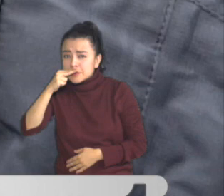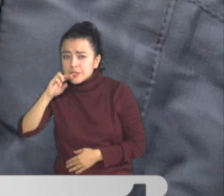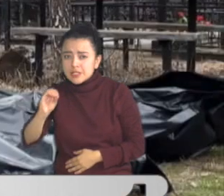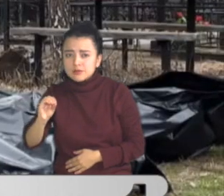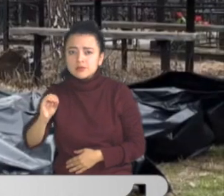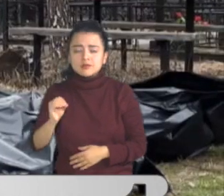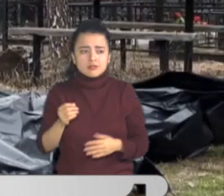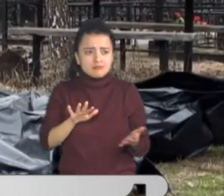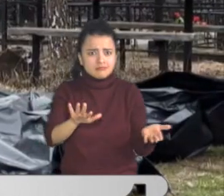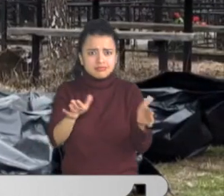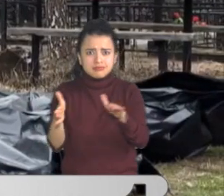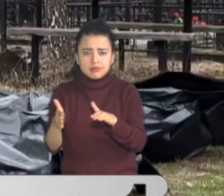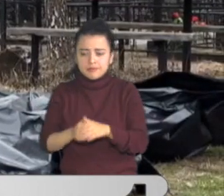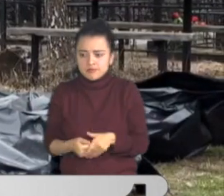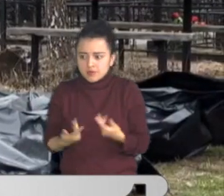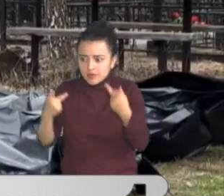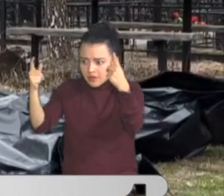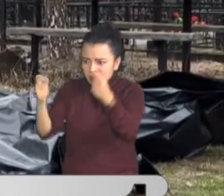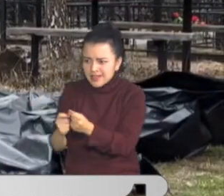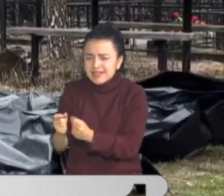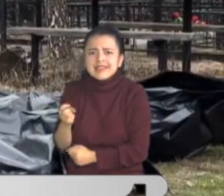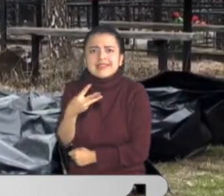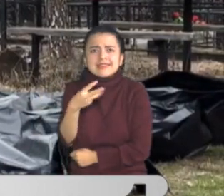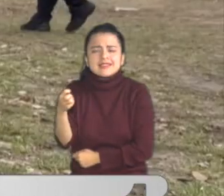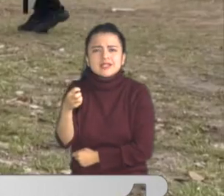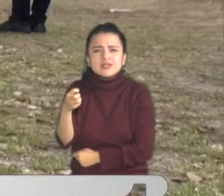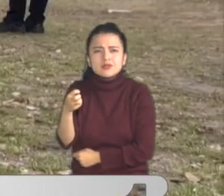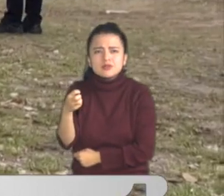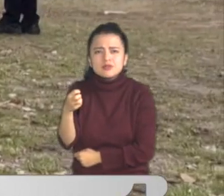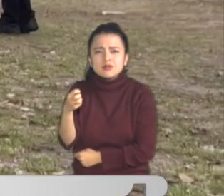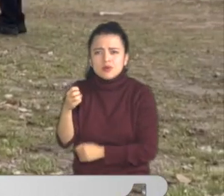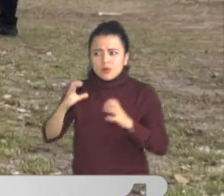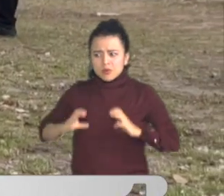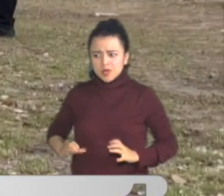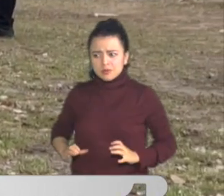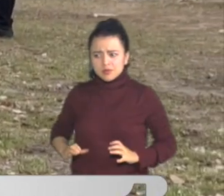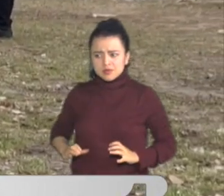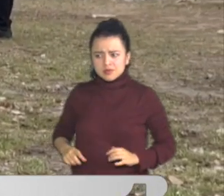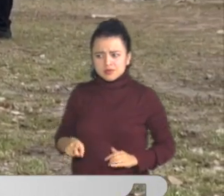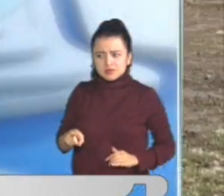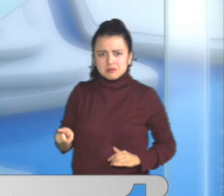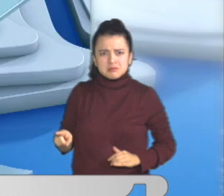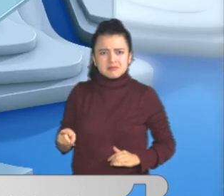hay 1.340 cuerpos de adultos cuyo sexo se desconoce.